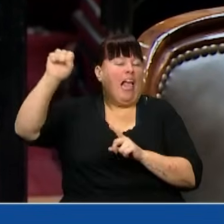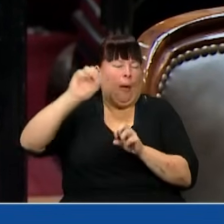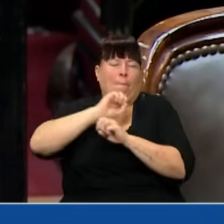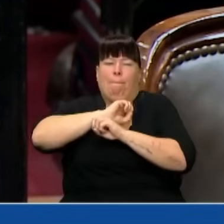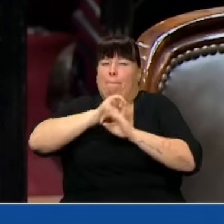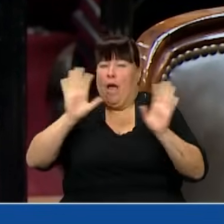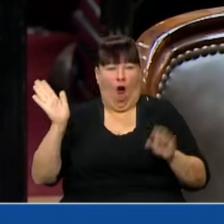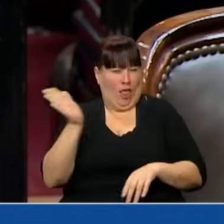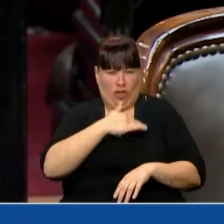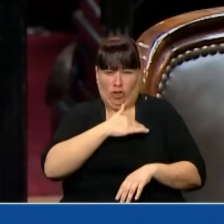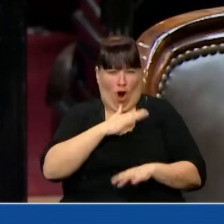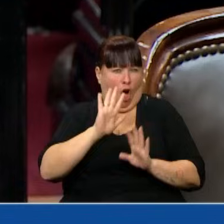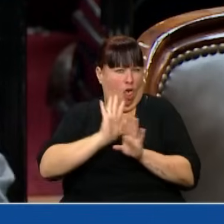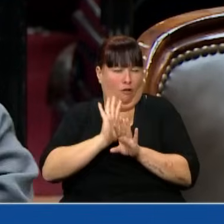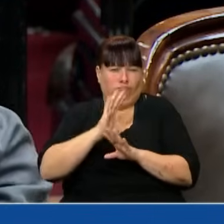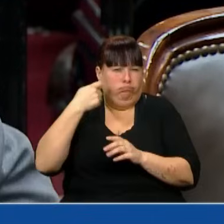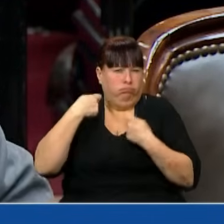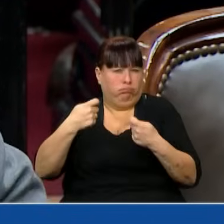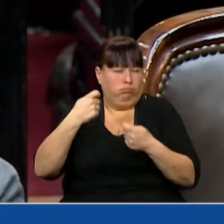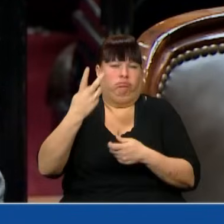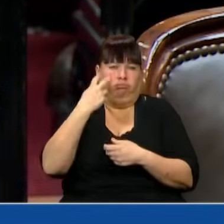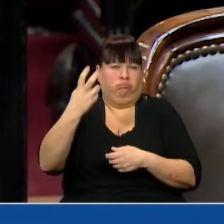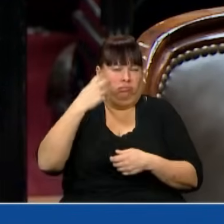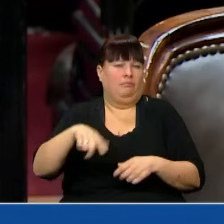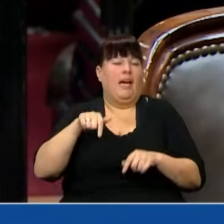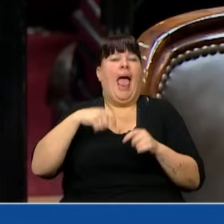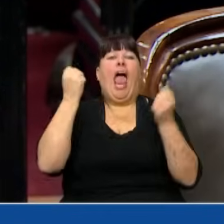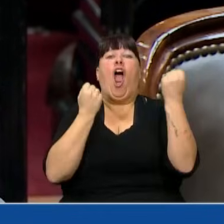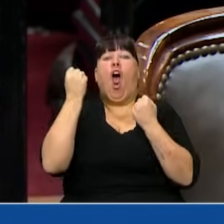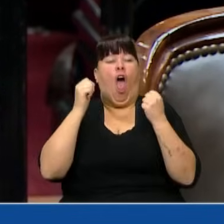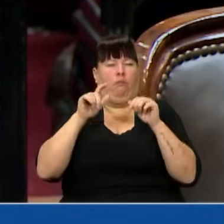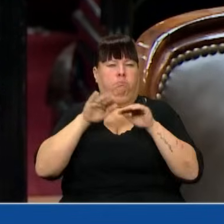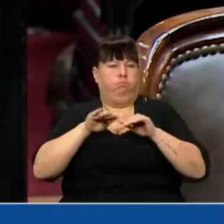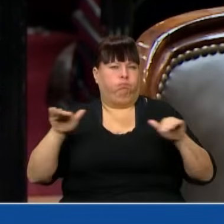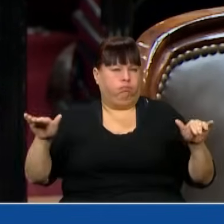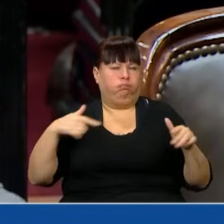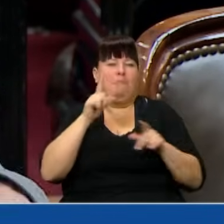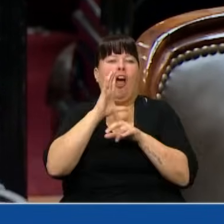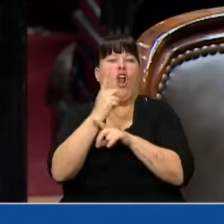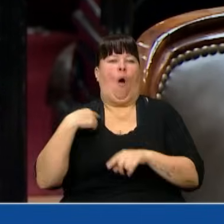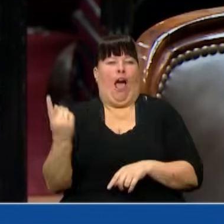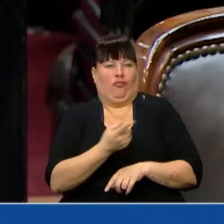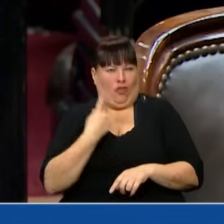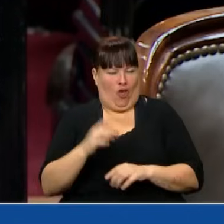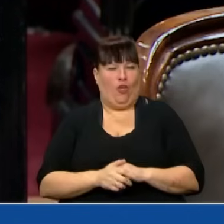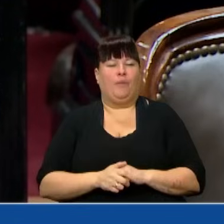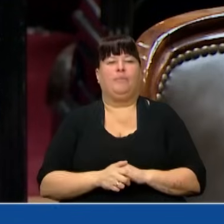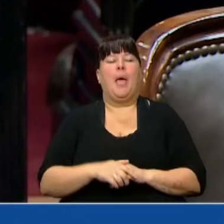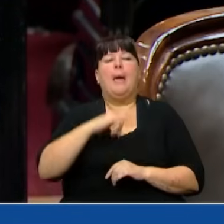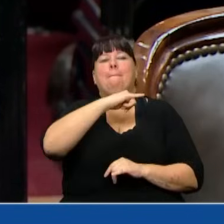peor de los impuestos, el más regresivo, el que paraliza la economía y nos roba a todos. Menos